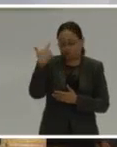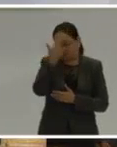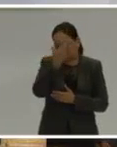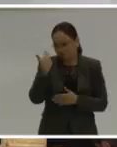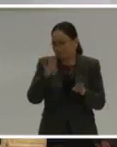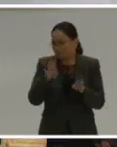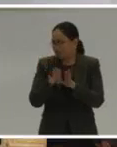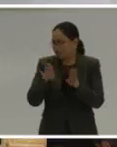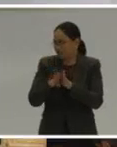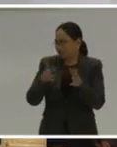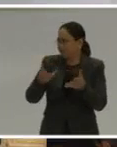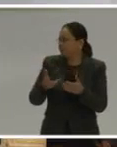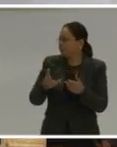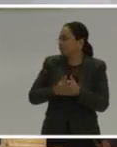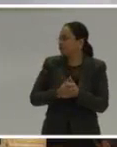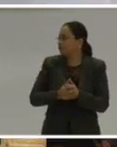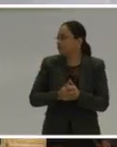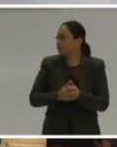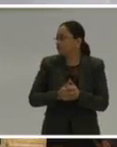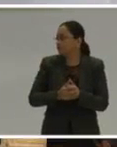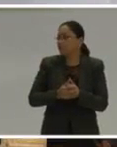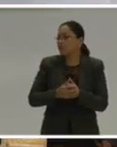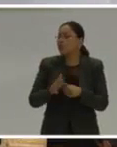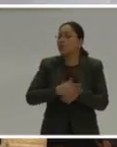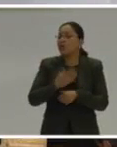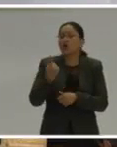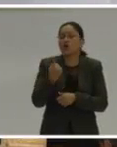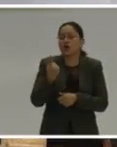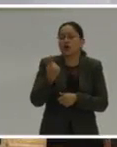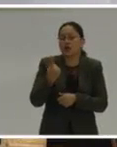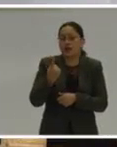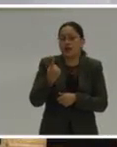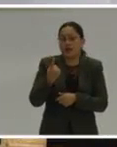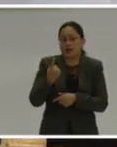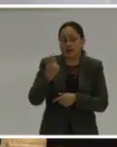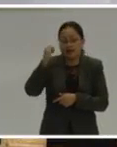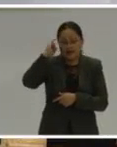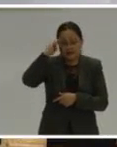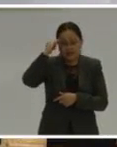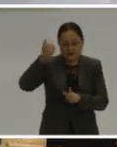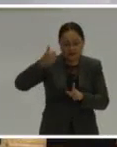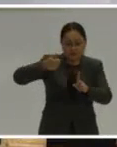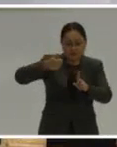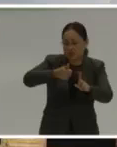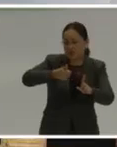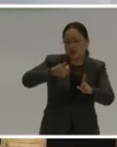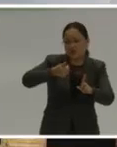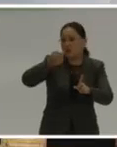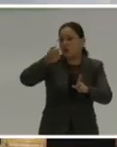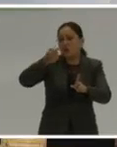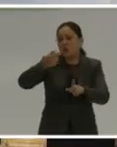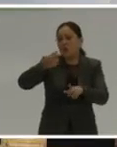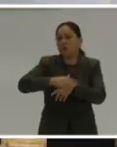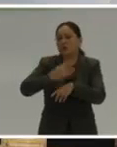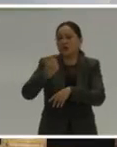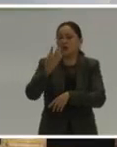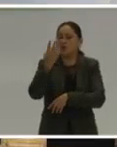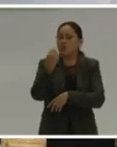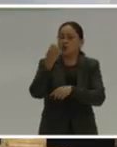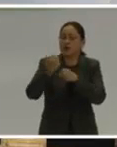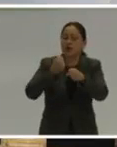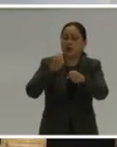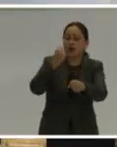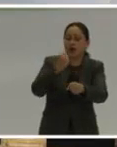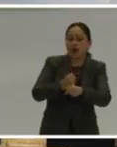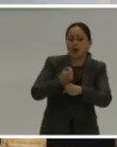porque les cuento que cada vez son menos las autonomías indígenas porque son 9 años de trámite.